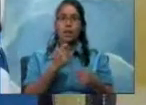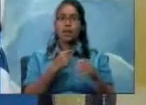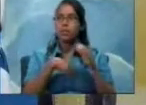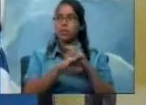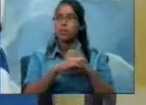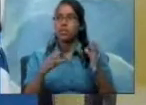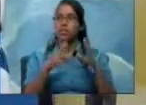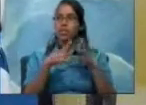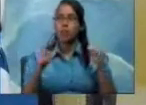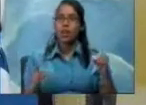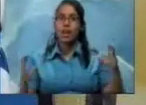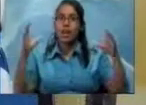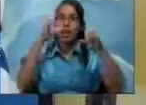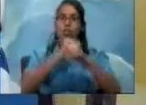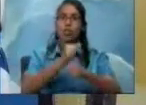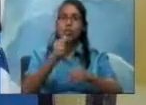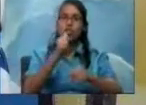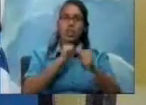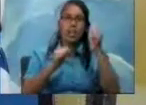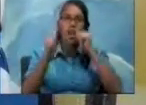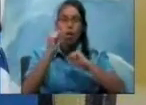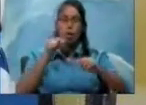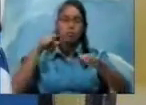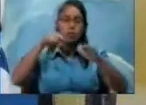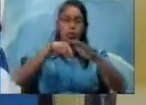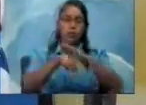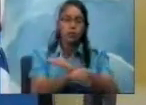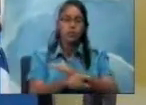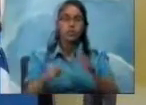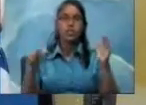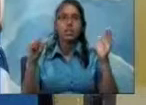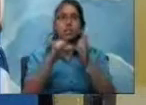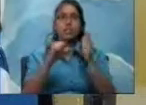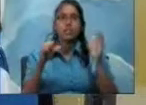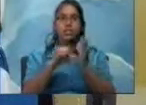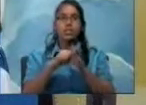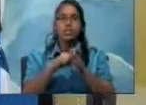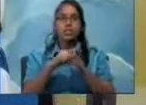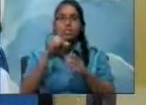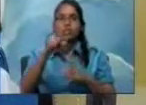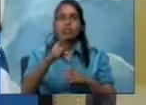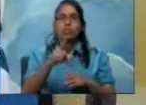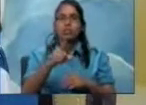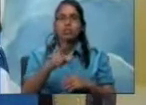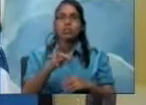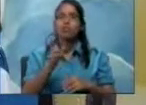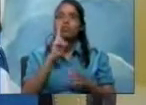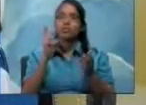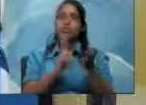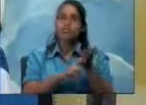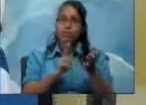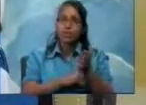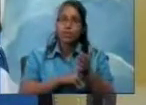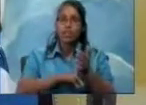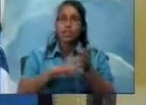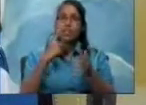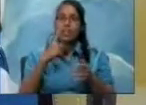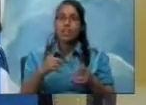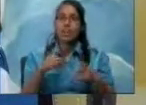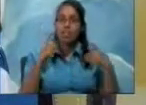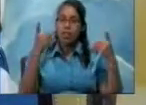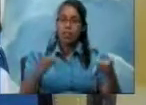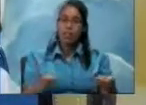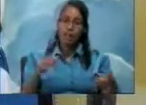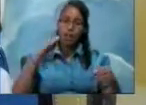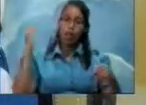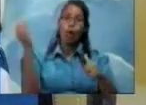toda la noche en aguas profundas donde lo la lógica indica que debía conseguir los peces y